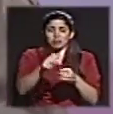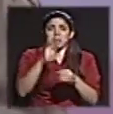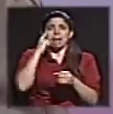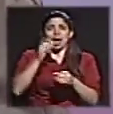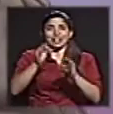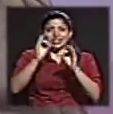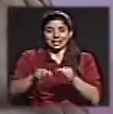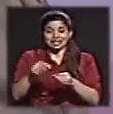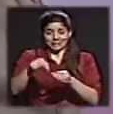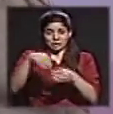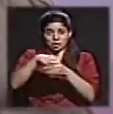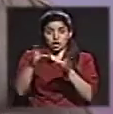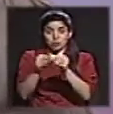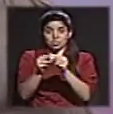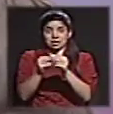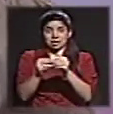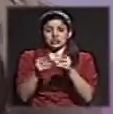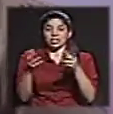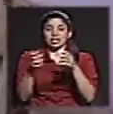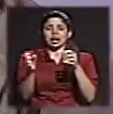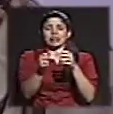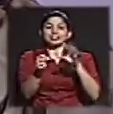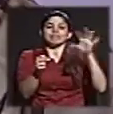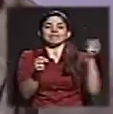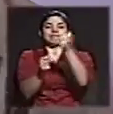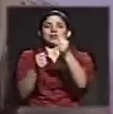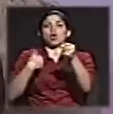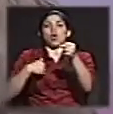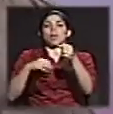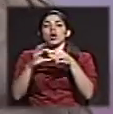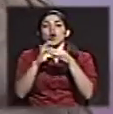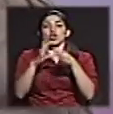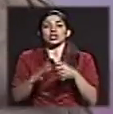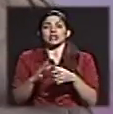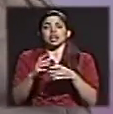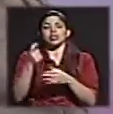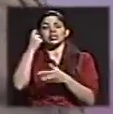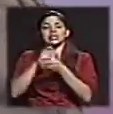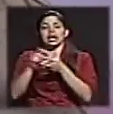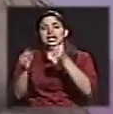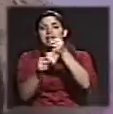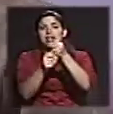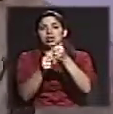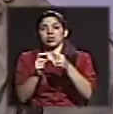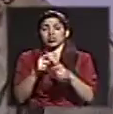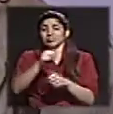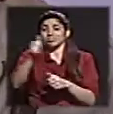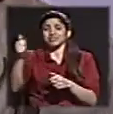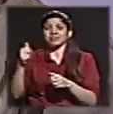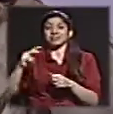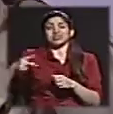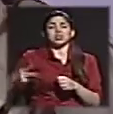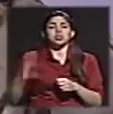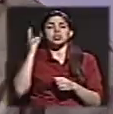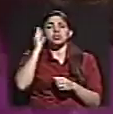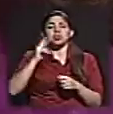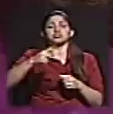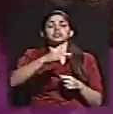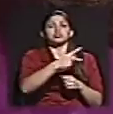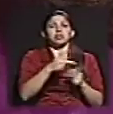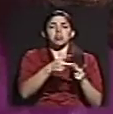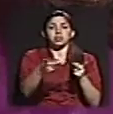decisorios de esa comisión a hombres, el coordinador de la comisión, el secretario. Las demás, si nos ponen, son segundonas por